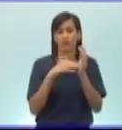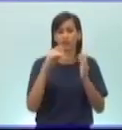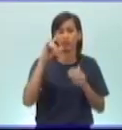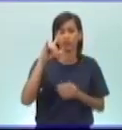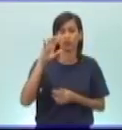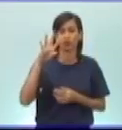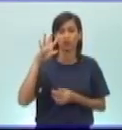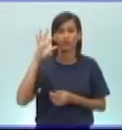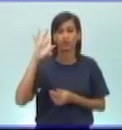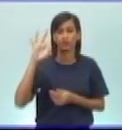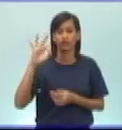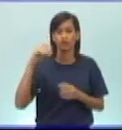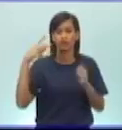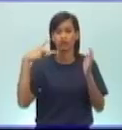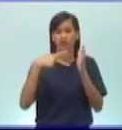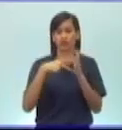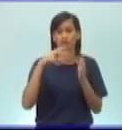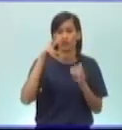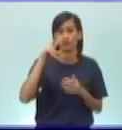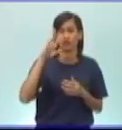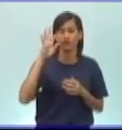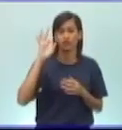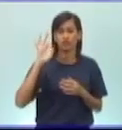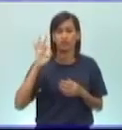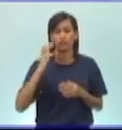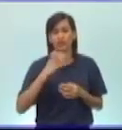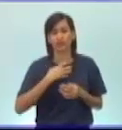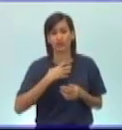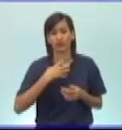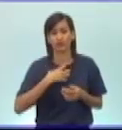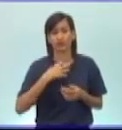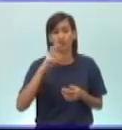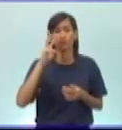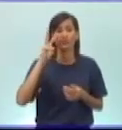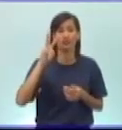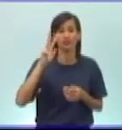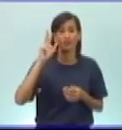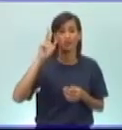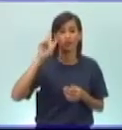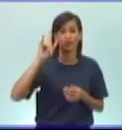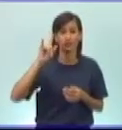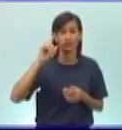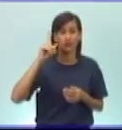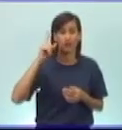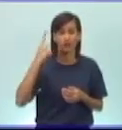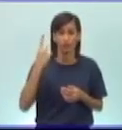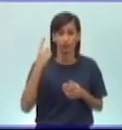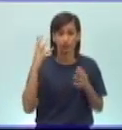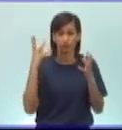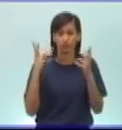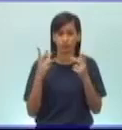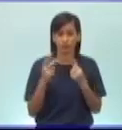10.948 entre 28, obteniendo entonces como resultado el número